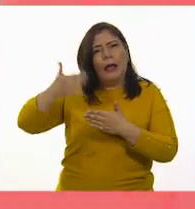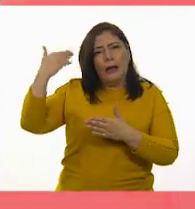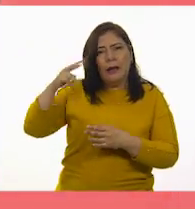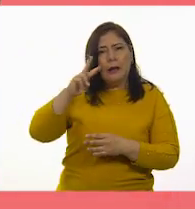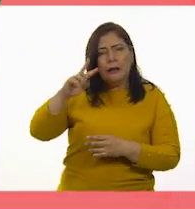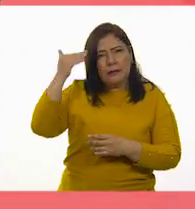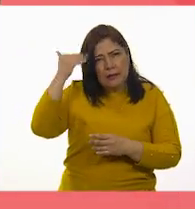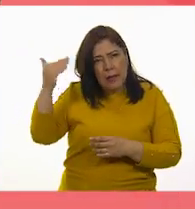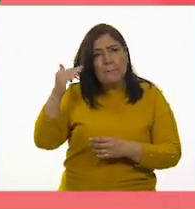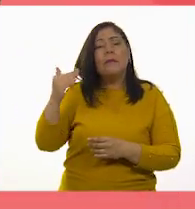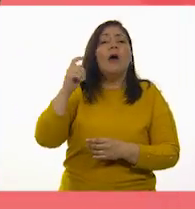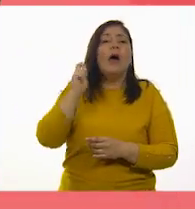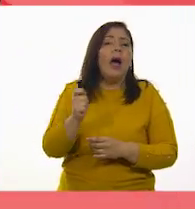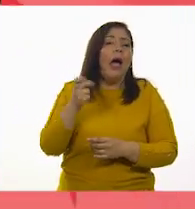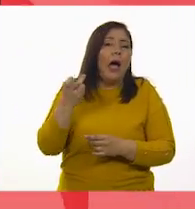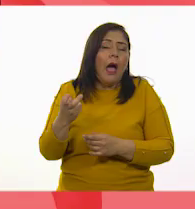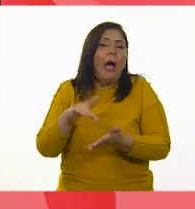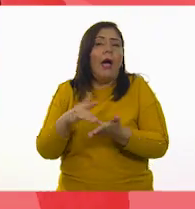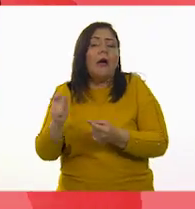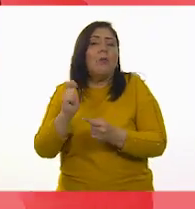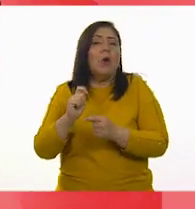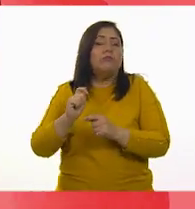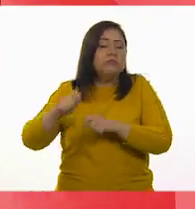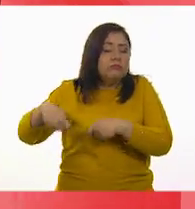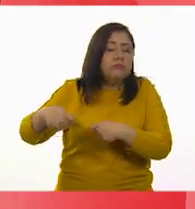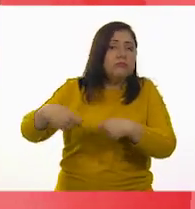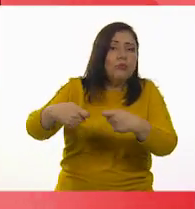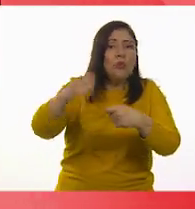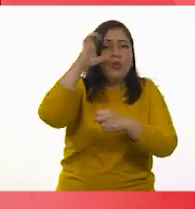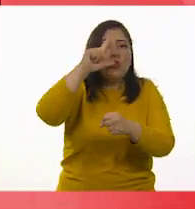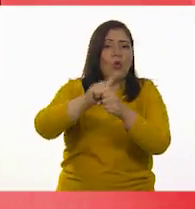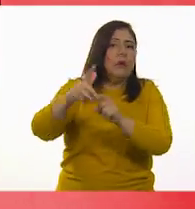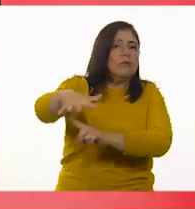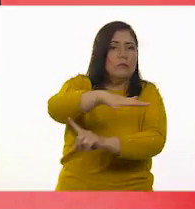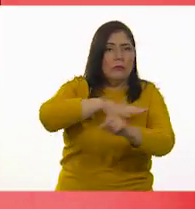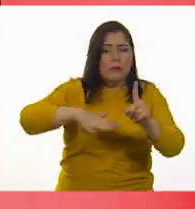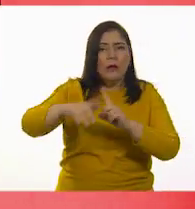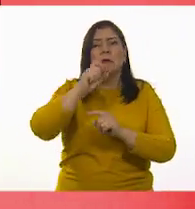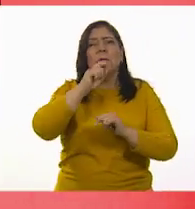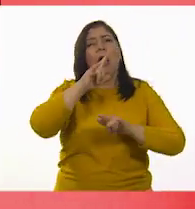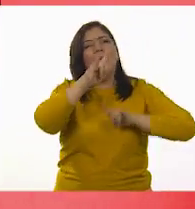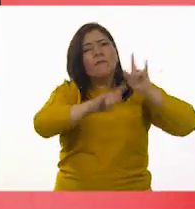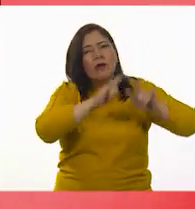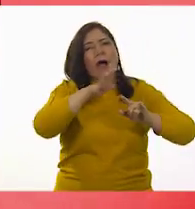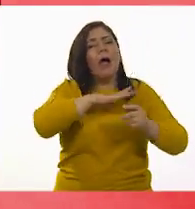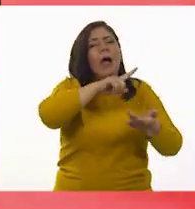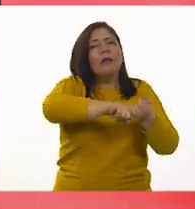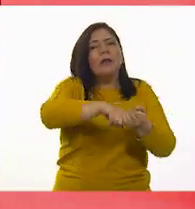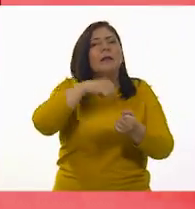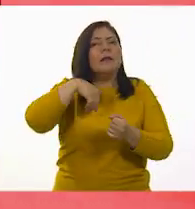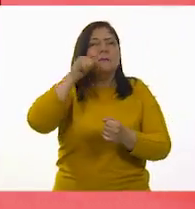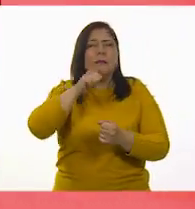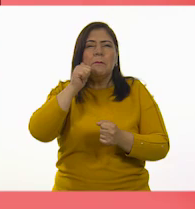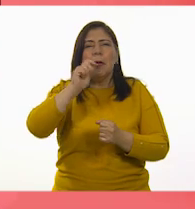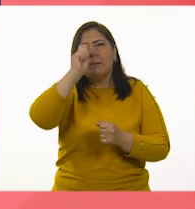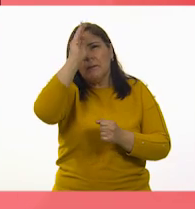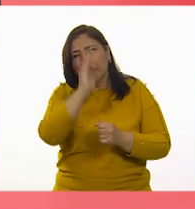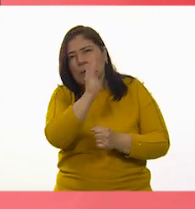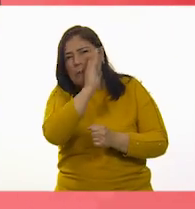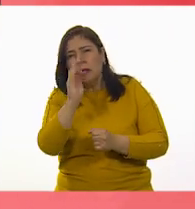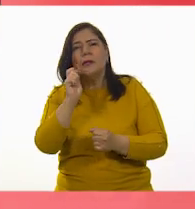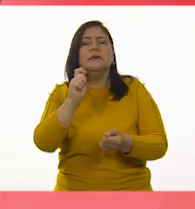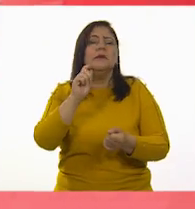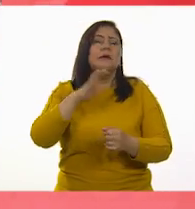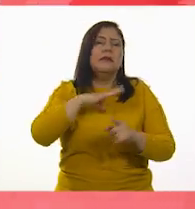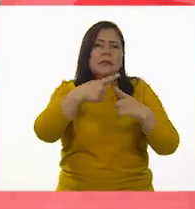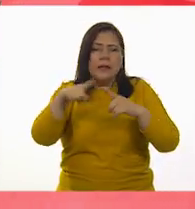atrás, han sido la base cultural de todo lo que hoy nos rodea. Desde las ferias patronales que tienen lugar durante casi todo el año, hasta